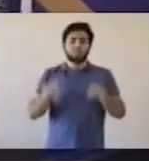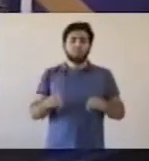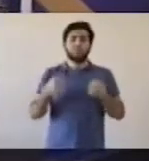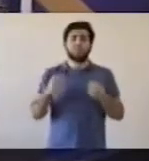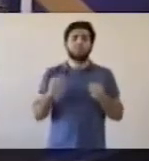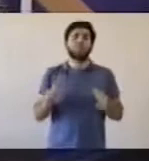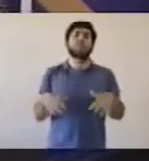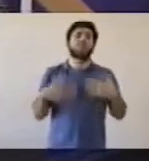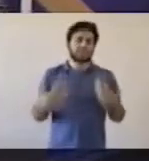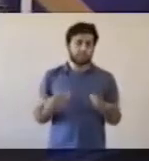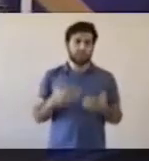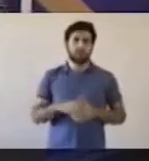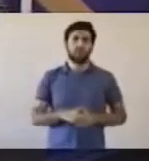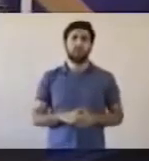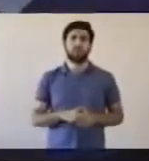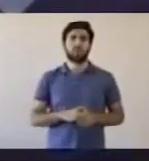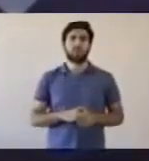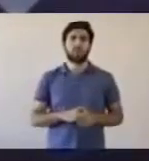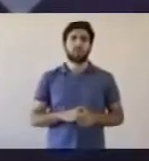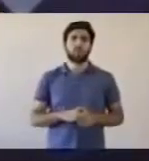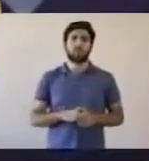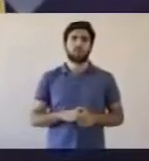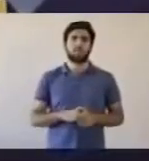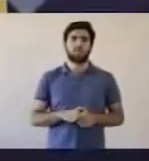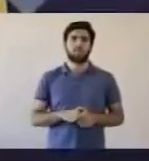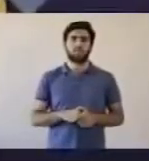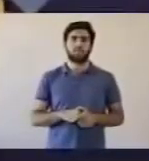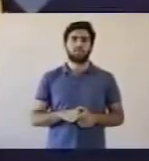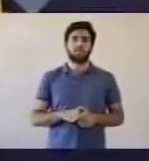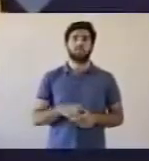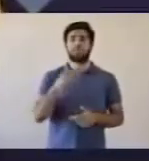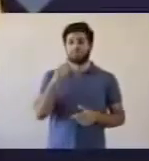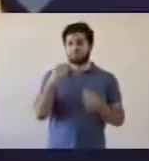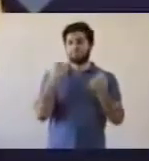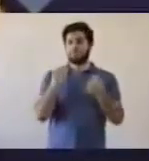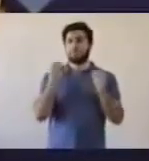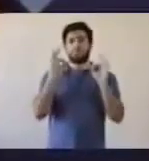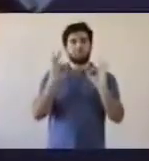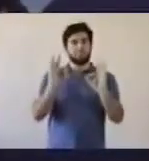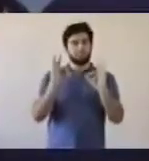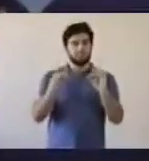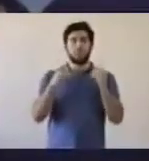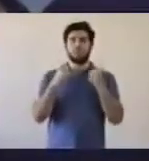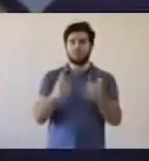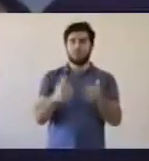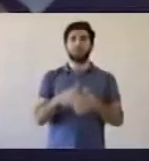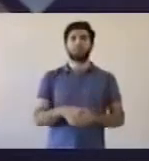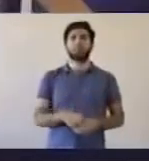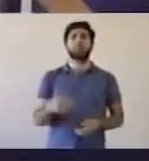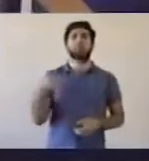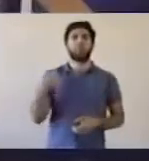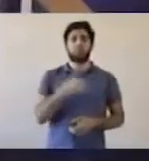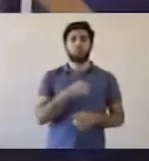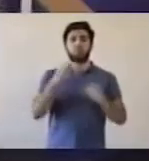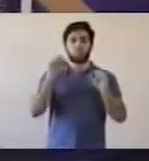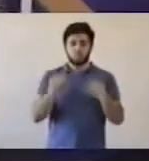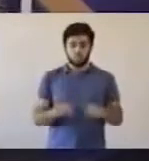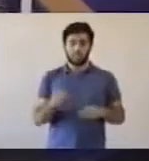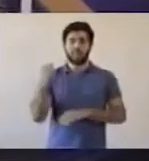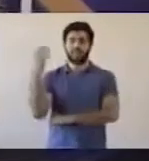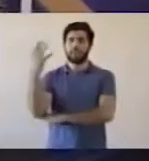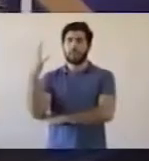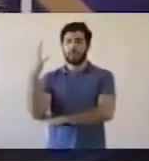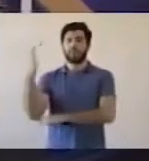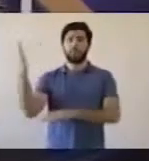porque la basura puede perjudicar a los animales, ¿verdad? Y entonces vamos a ayudar para